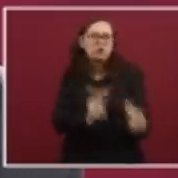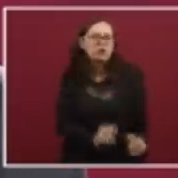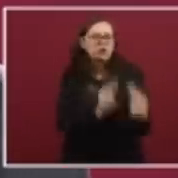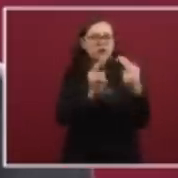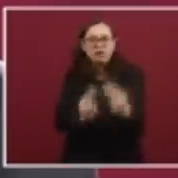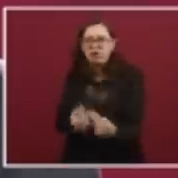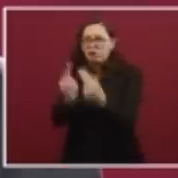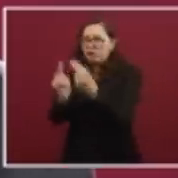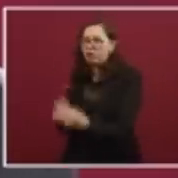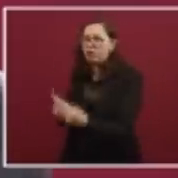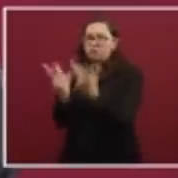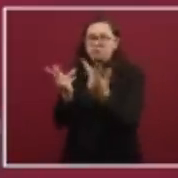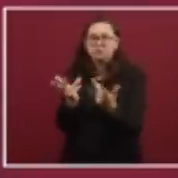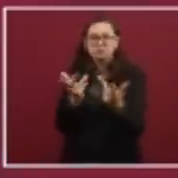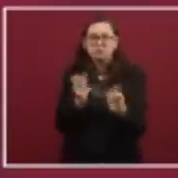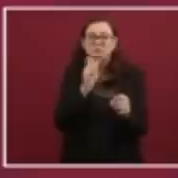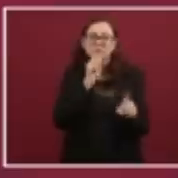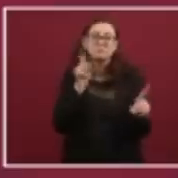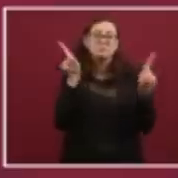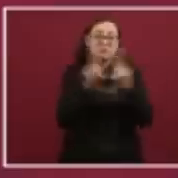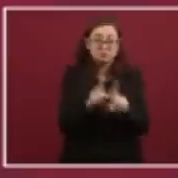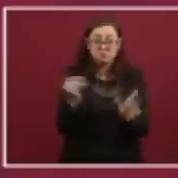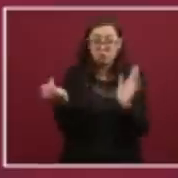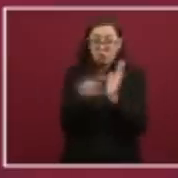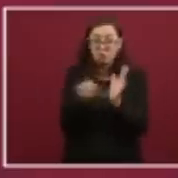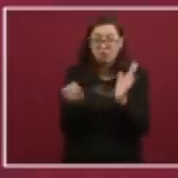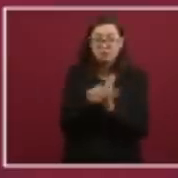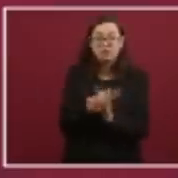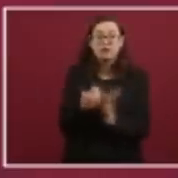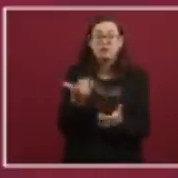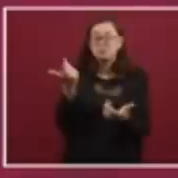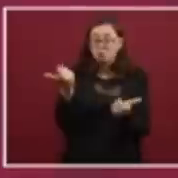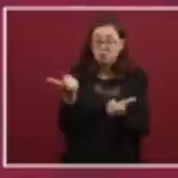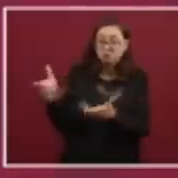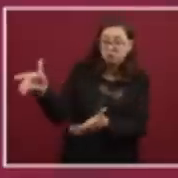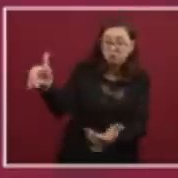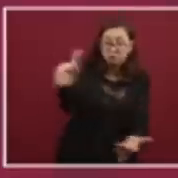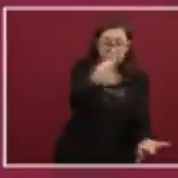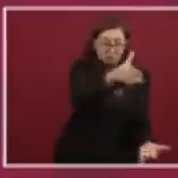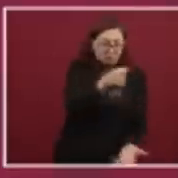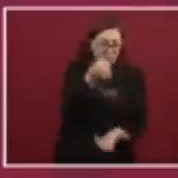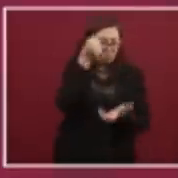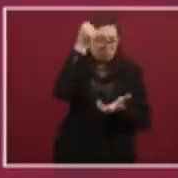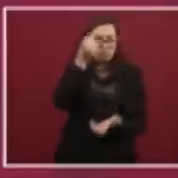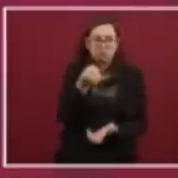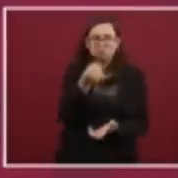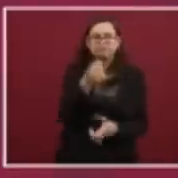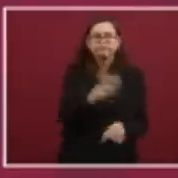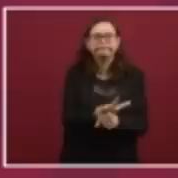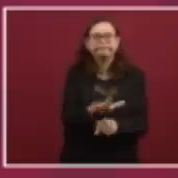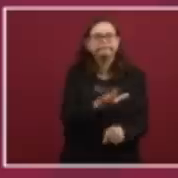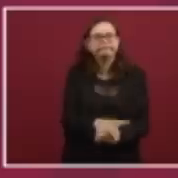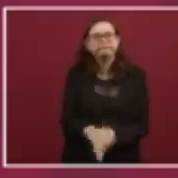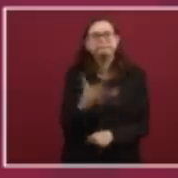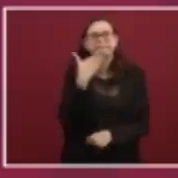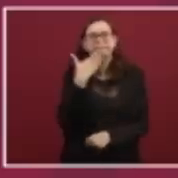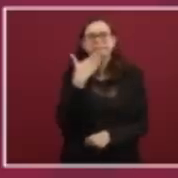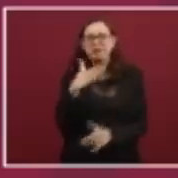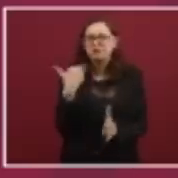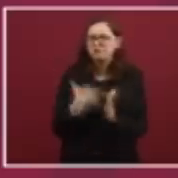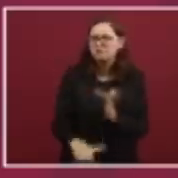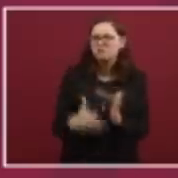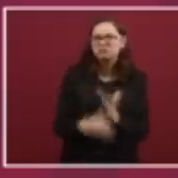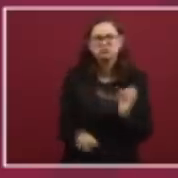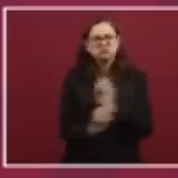Además, tenemos finanzas públicas sanas, no tenemos déficit, van bien las